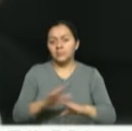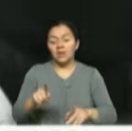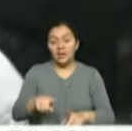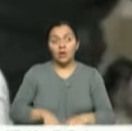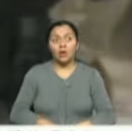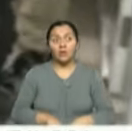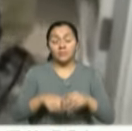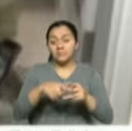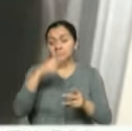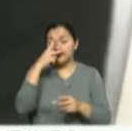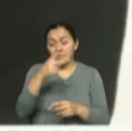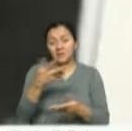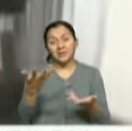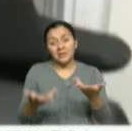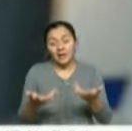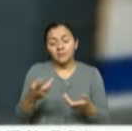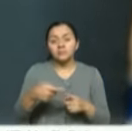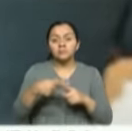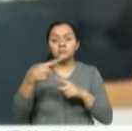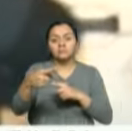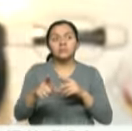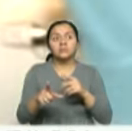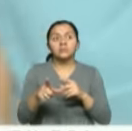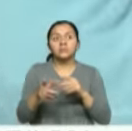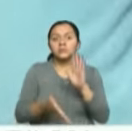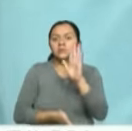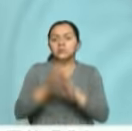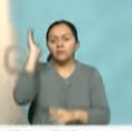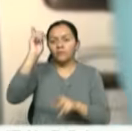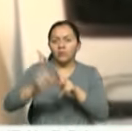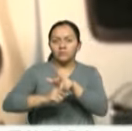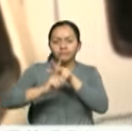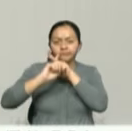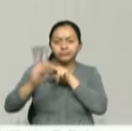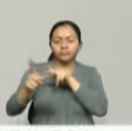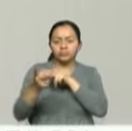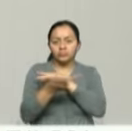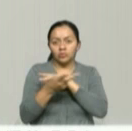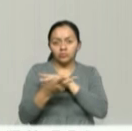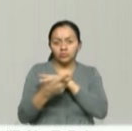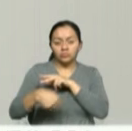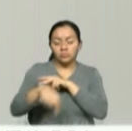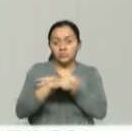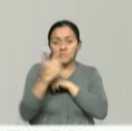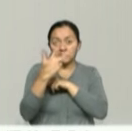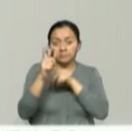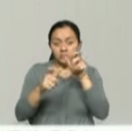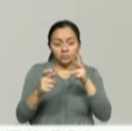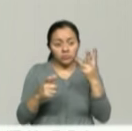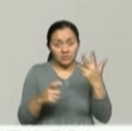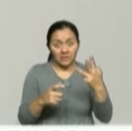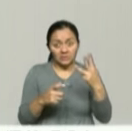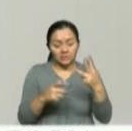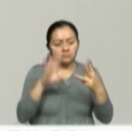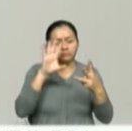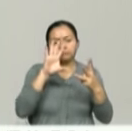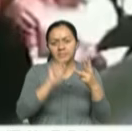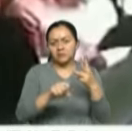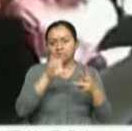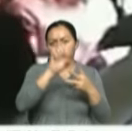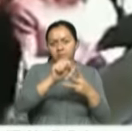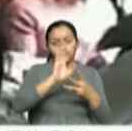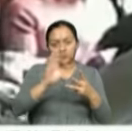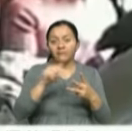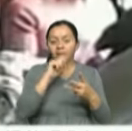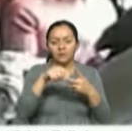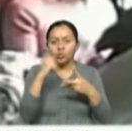ahí se presume que inmediatamente él habría abandonado el país, dado que los otros integrantes fueron localizados y están detenidos igualmente.